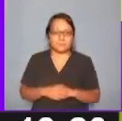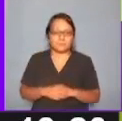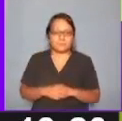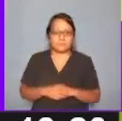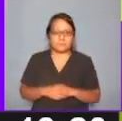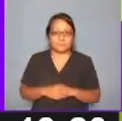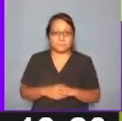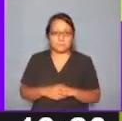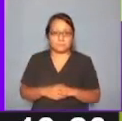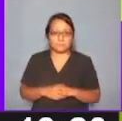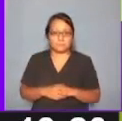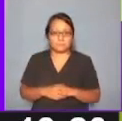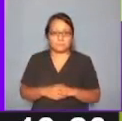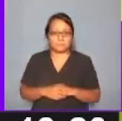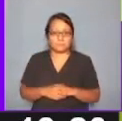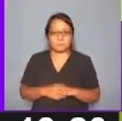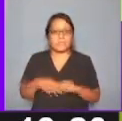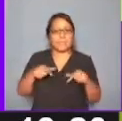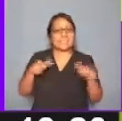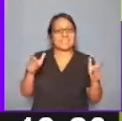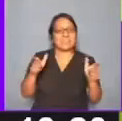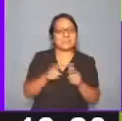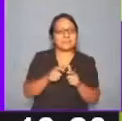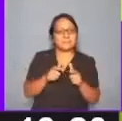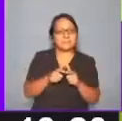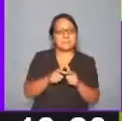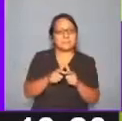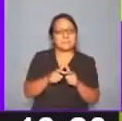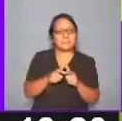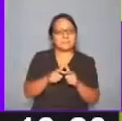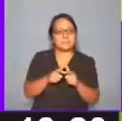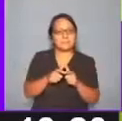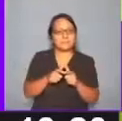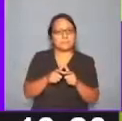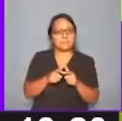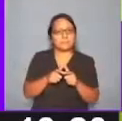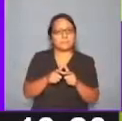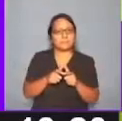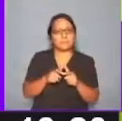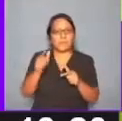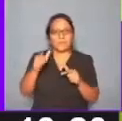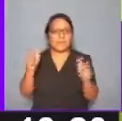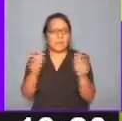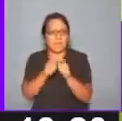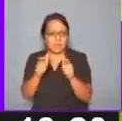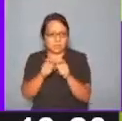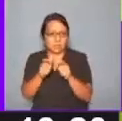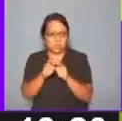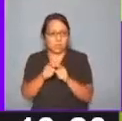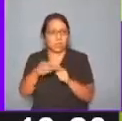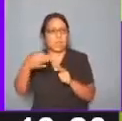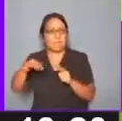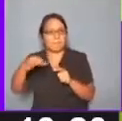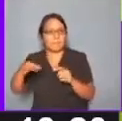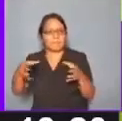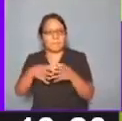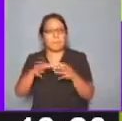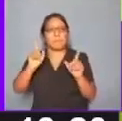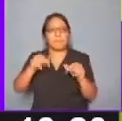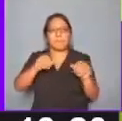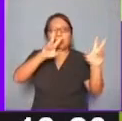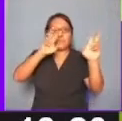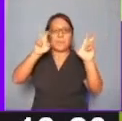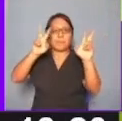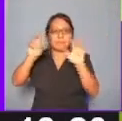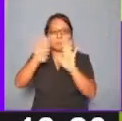ser las sesiones de la parte ordinaria, pero también lo que van a definir el temario que van a tener